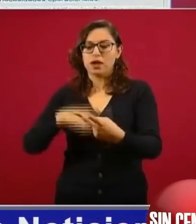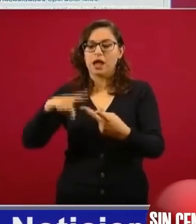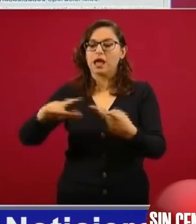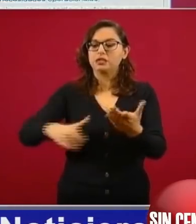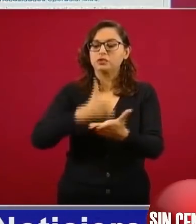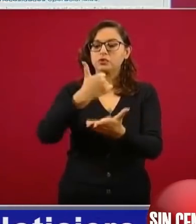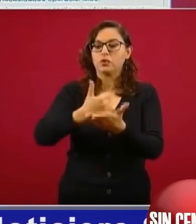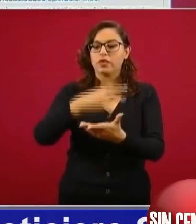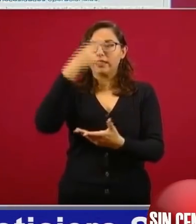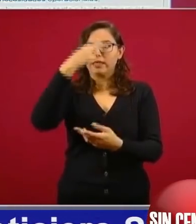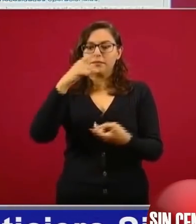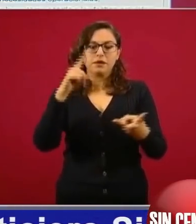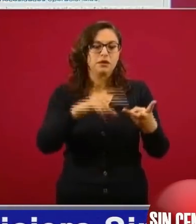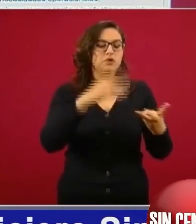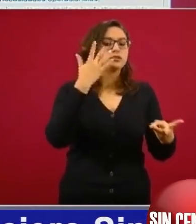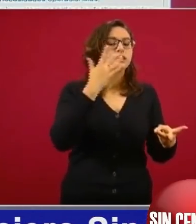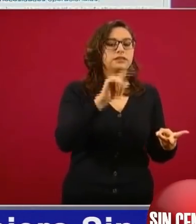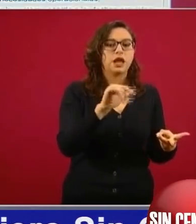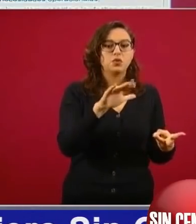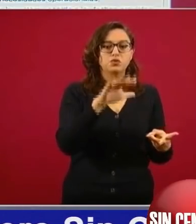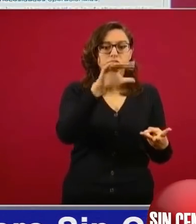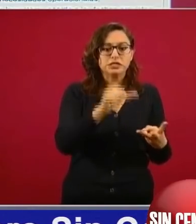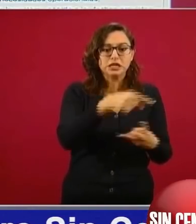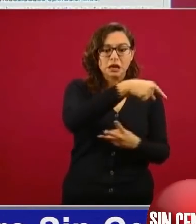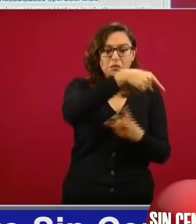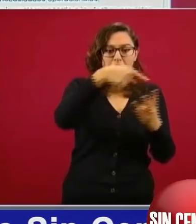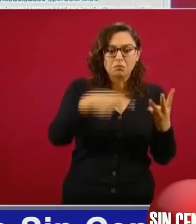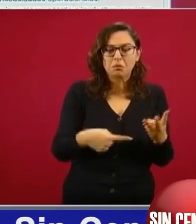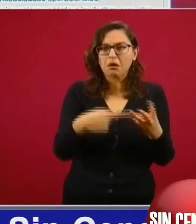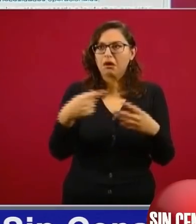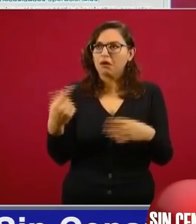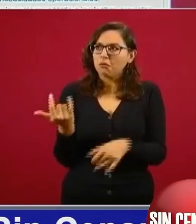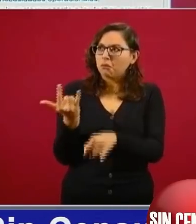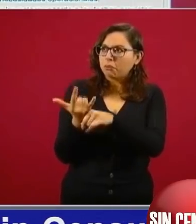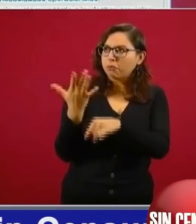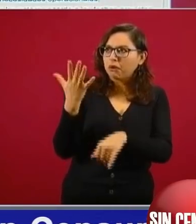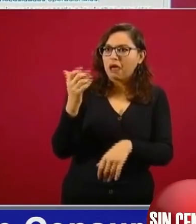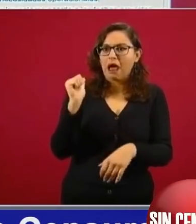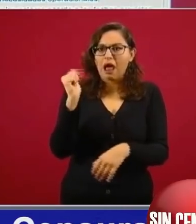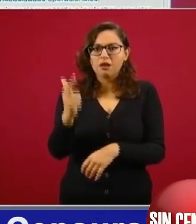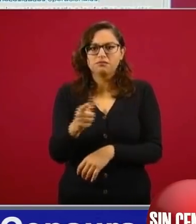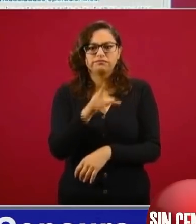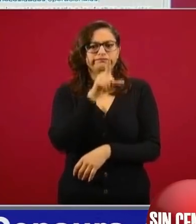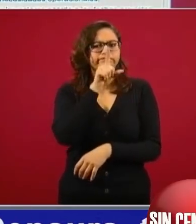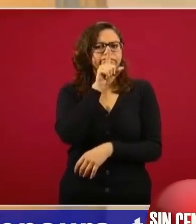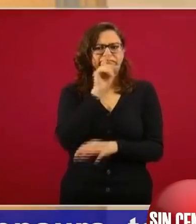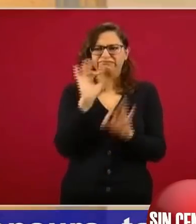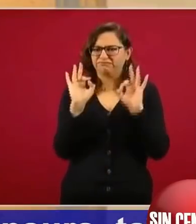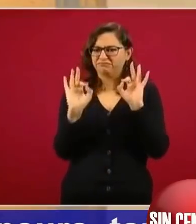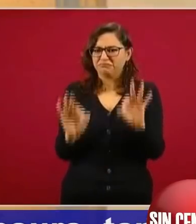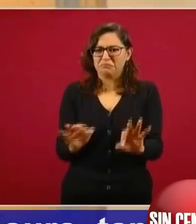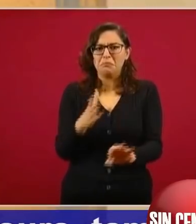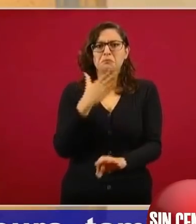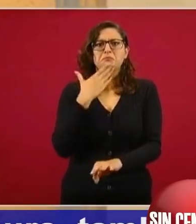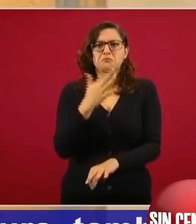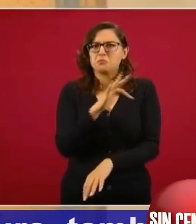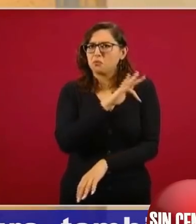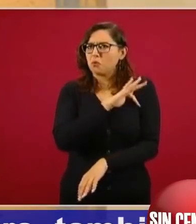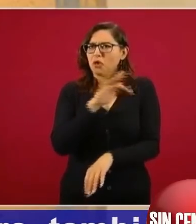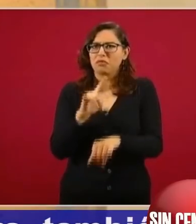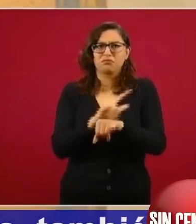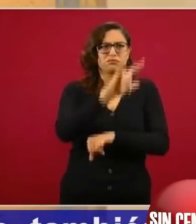eran perfectamente factibles, cumplían con la normatividad de la Organización de la Aviación Civil Internacional para los procedimientos de